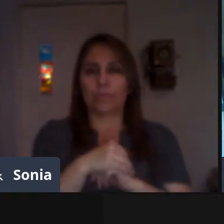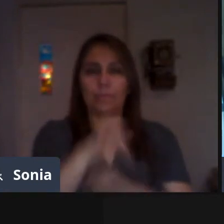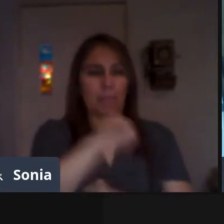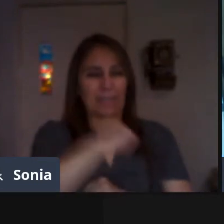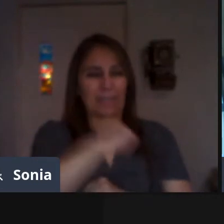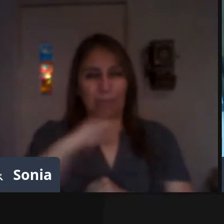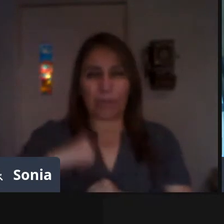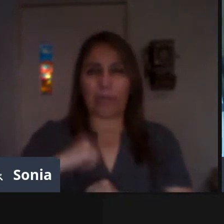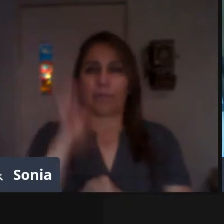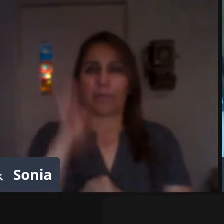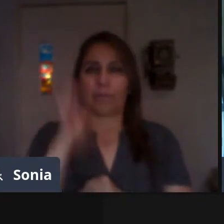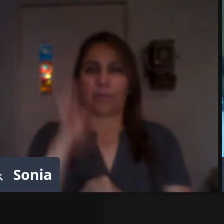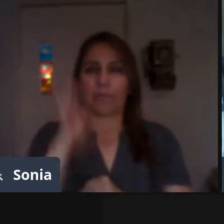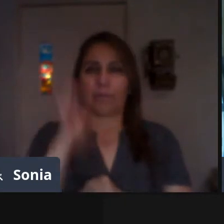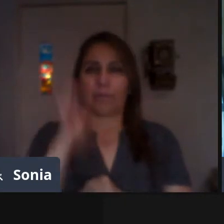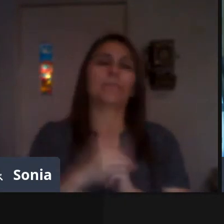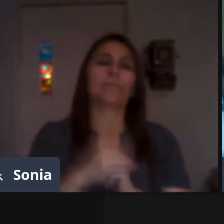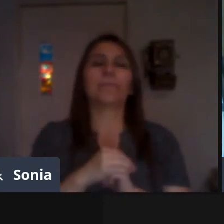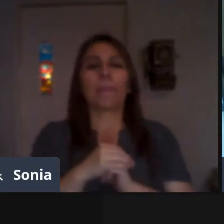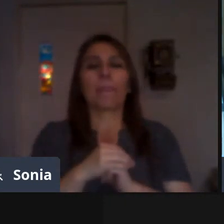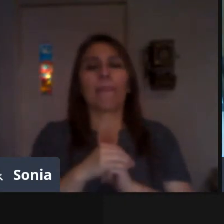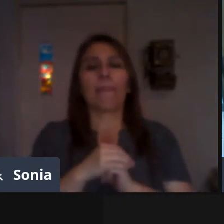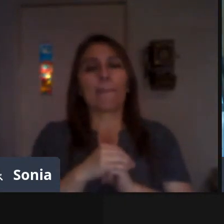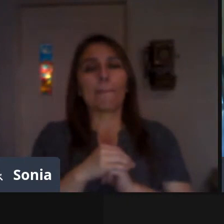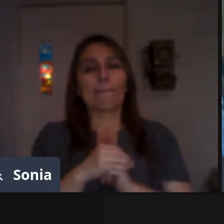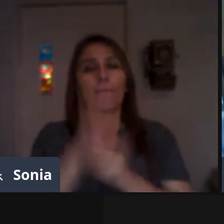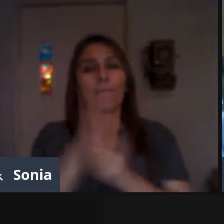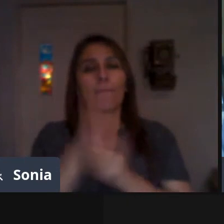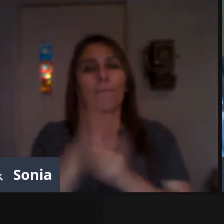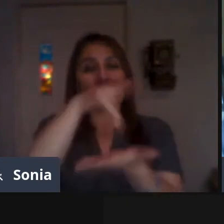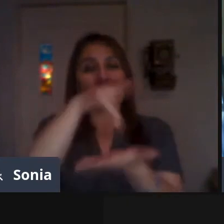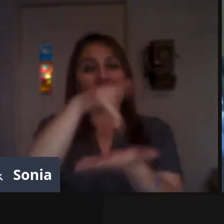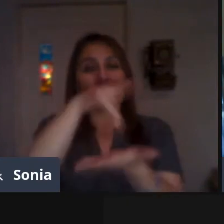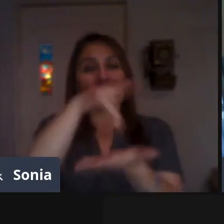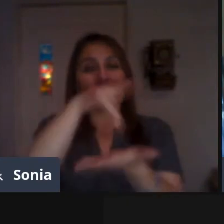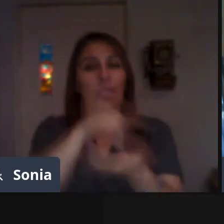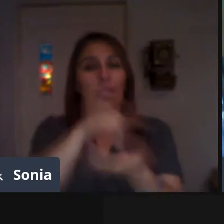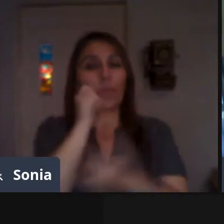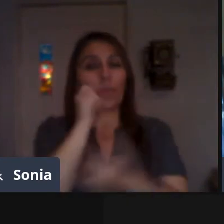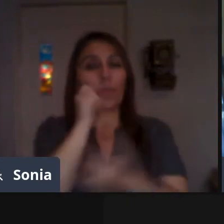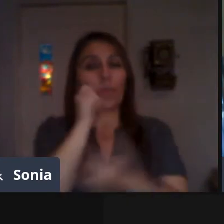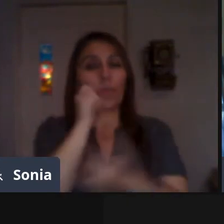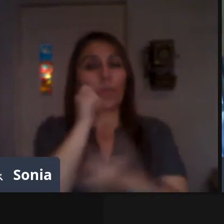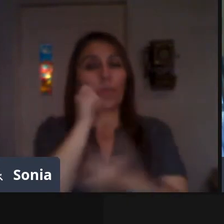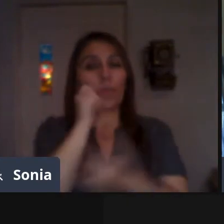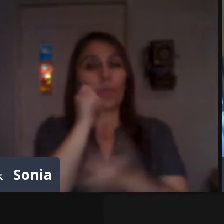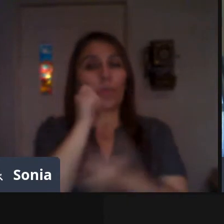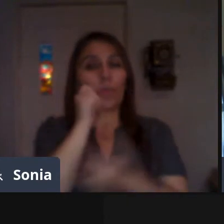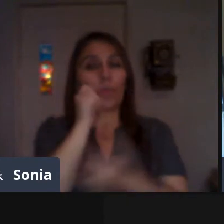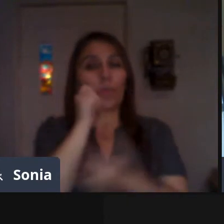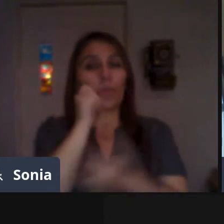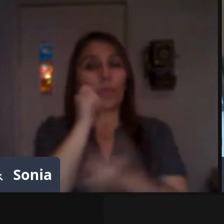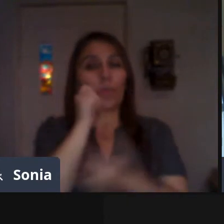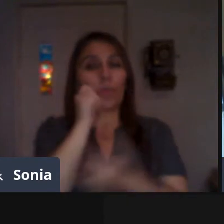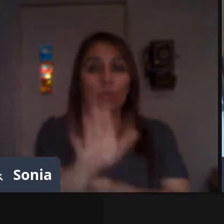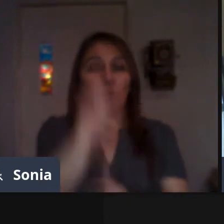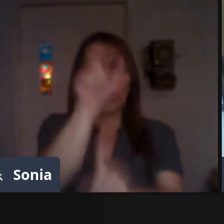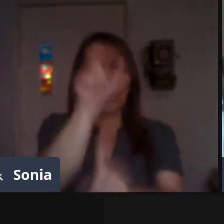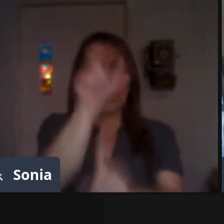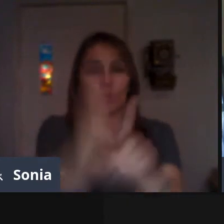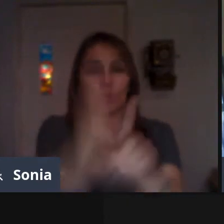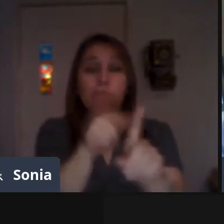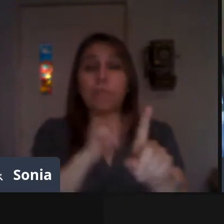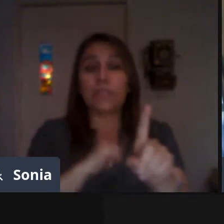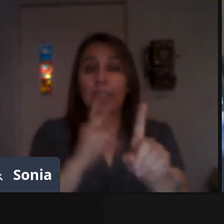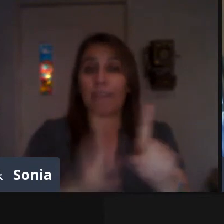situarnos en una en una humanidad plena no de un sujeto que tiene una vida que está en un que ocupa un lugar un tiempo